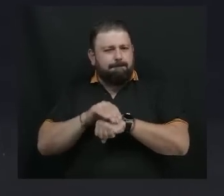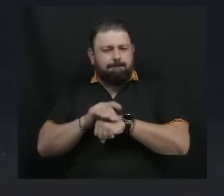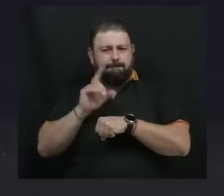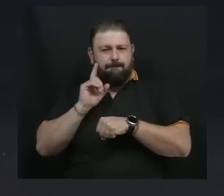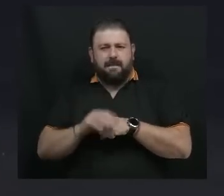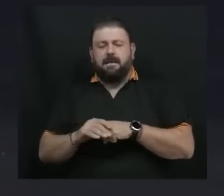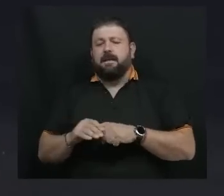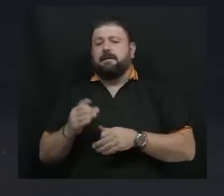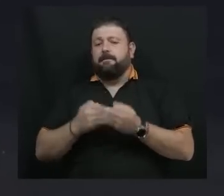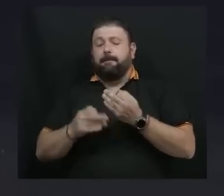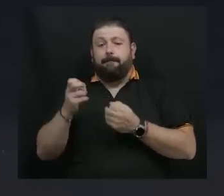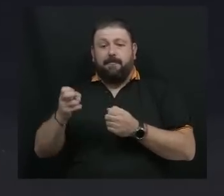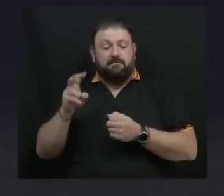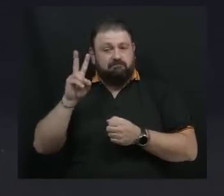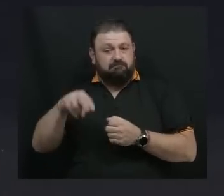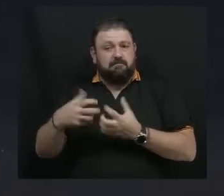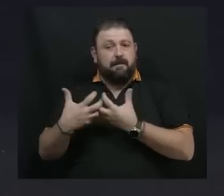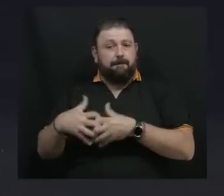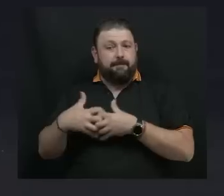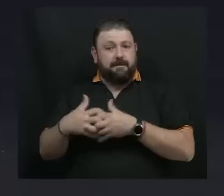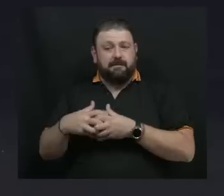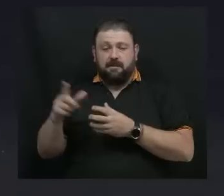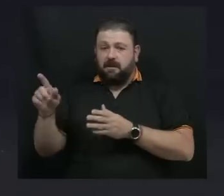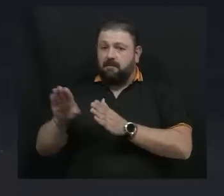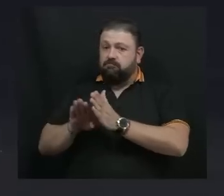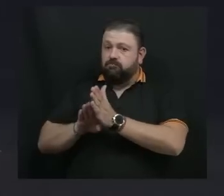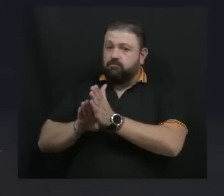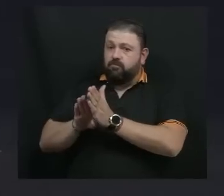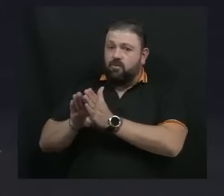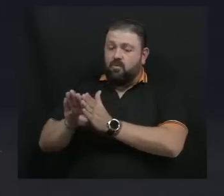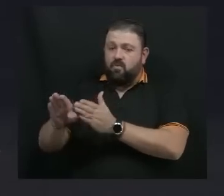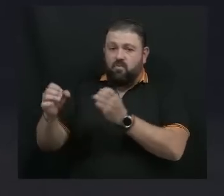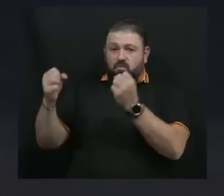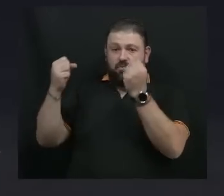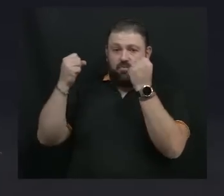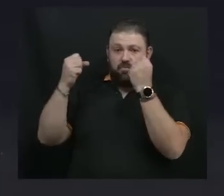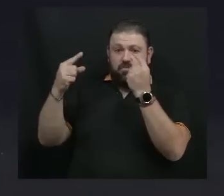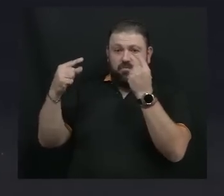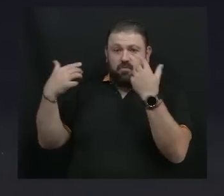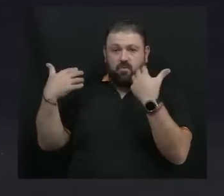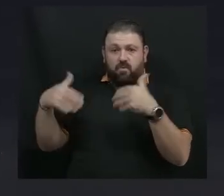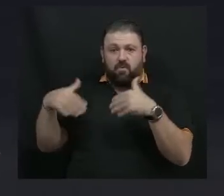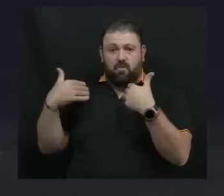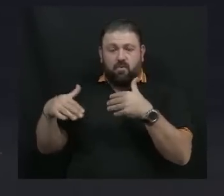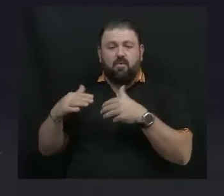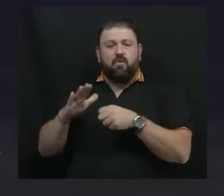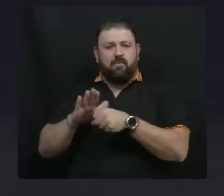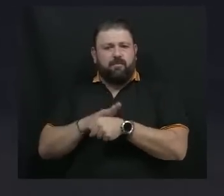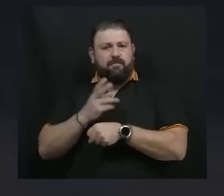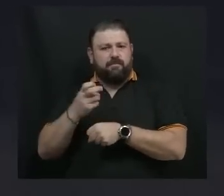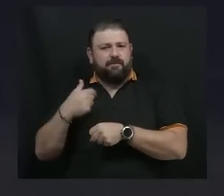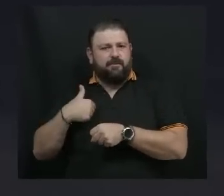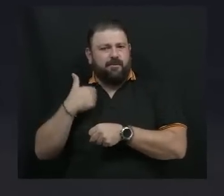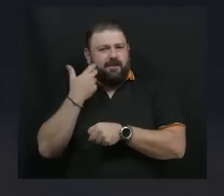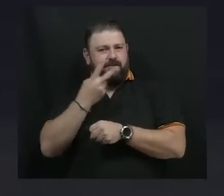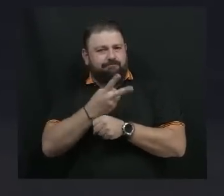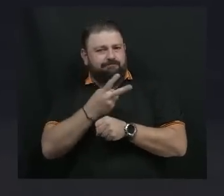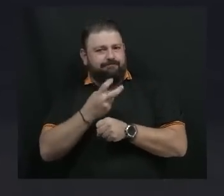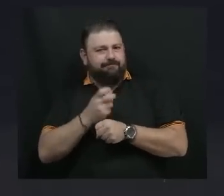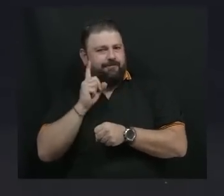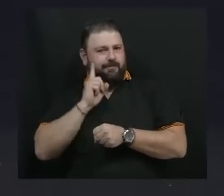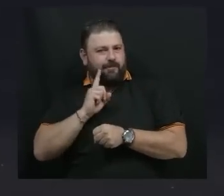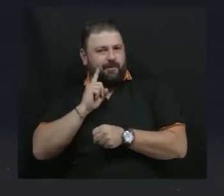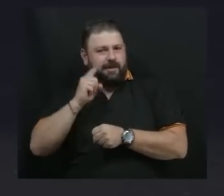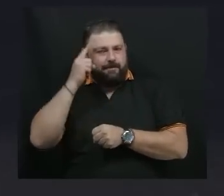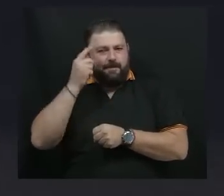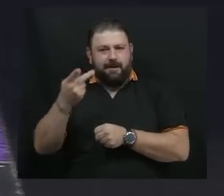éxito en Colombia, ella y su esposo, están creciendo de forma impresionante. Y pues me gustaría invitarla a que ella les compartiera también su historia y luego continuamos el hilo